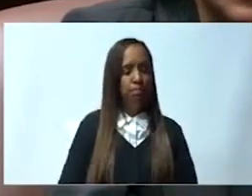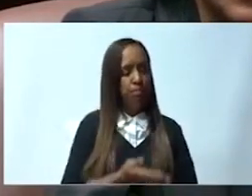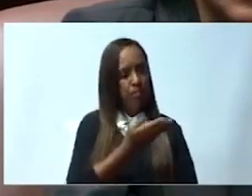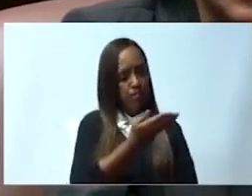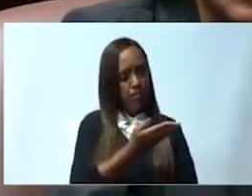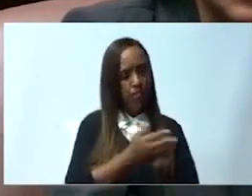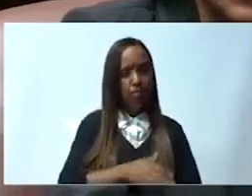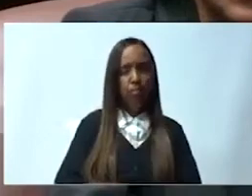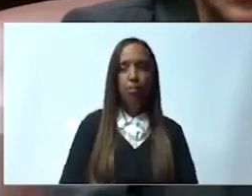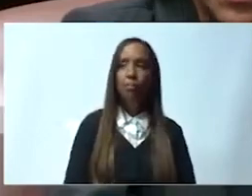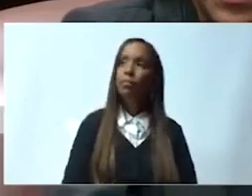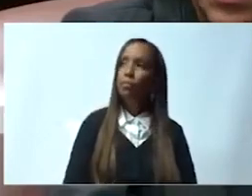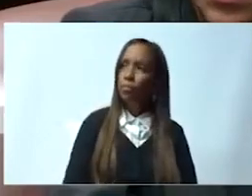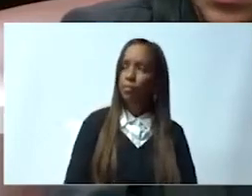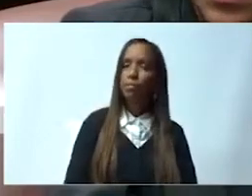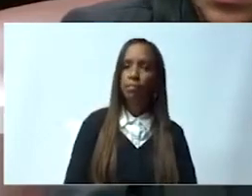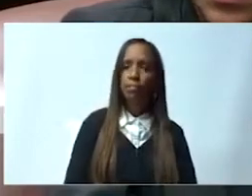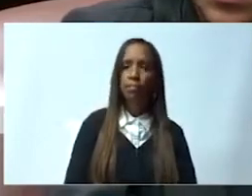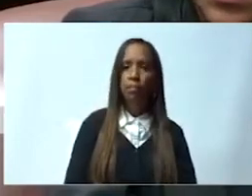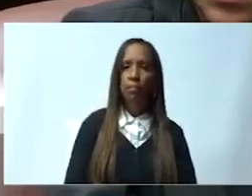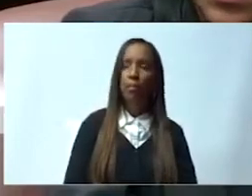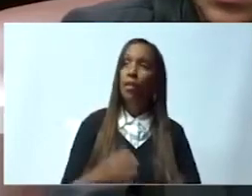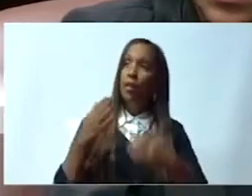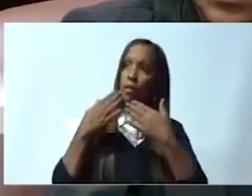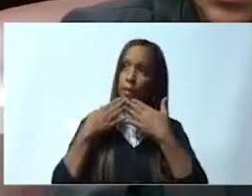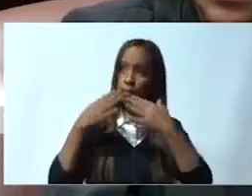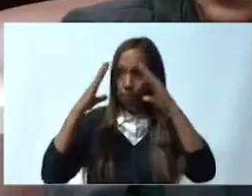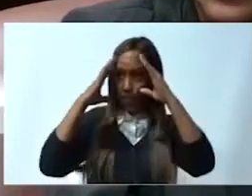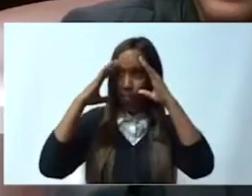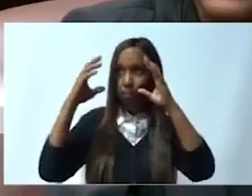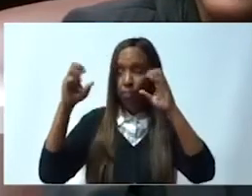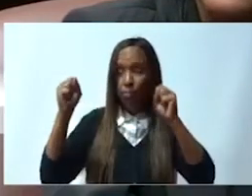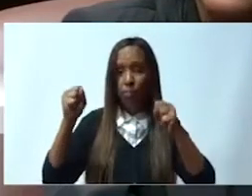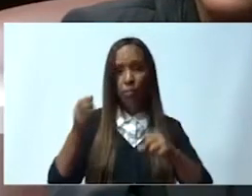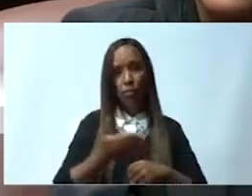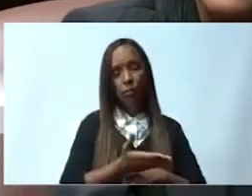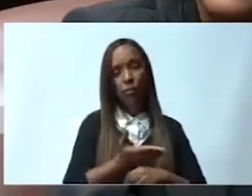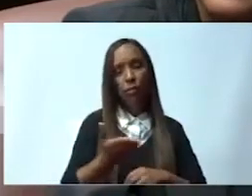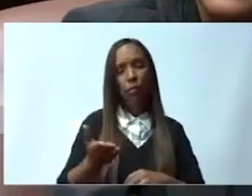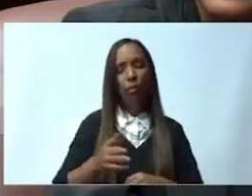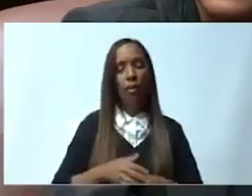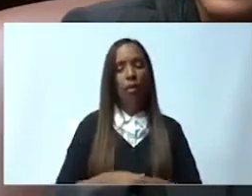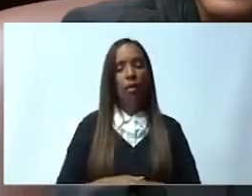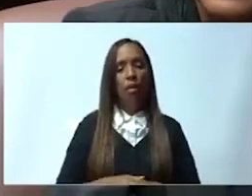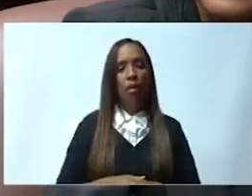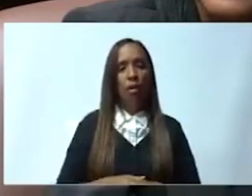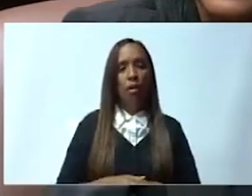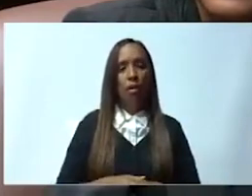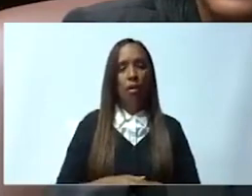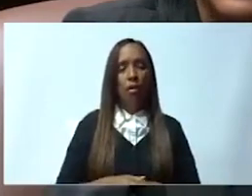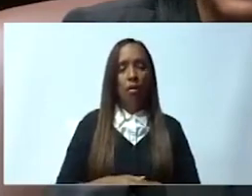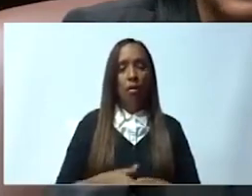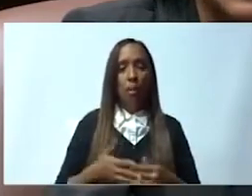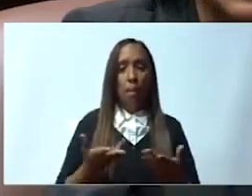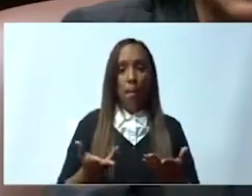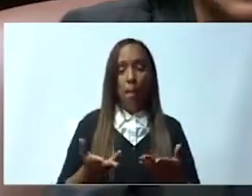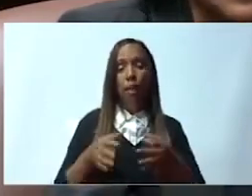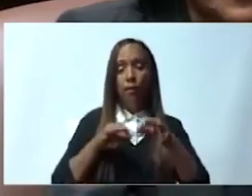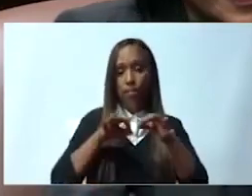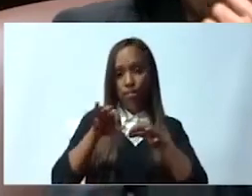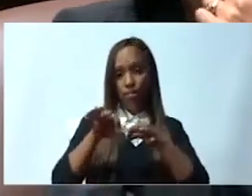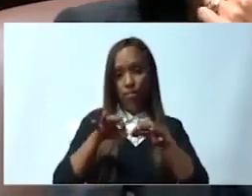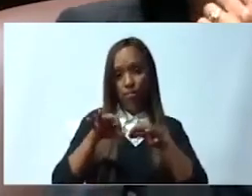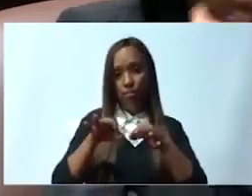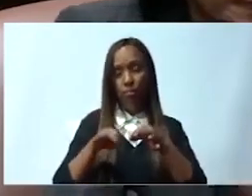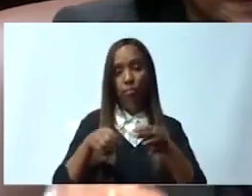por varias razones, y en estos momentos vamos a citar algunas. El sector comercial en la